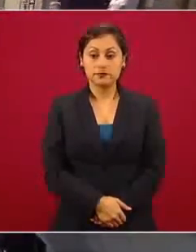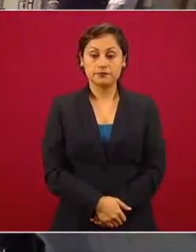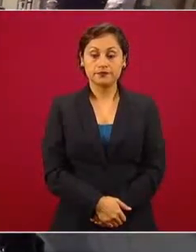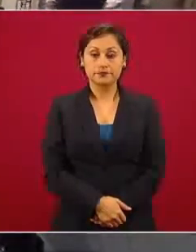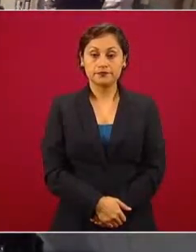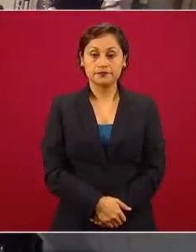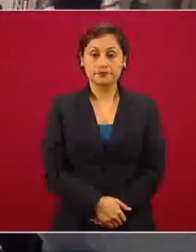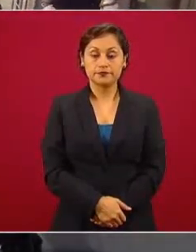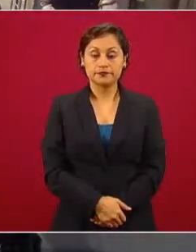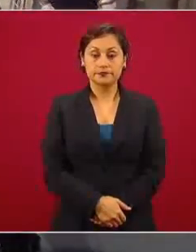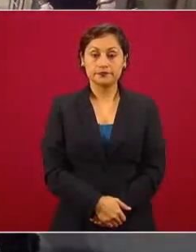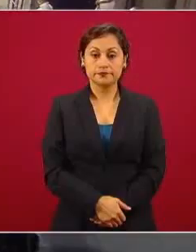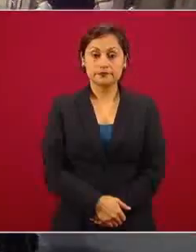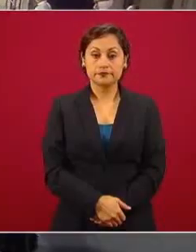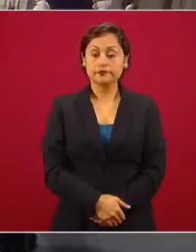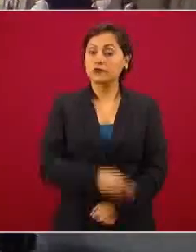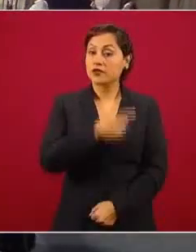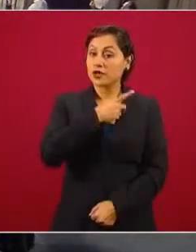cuidarnos